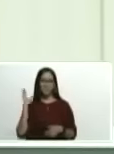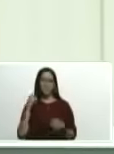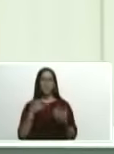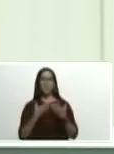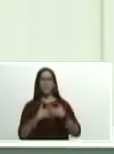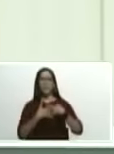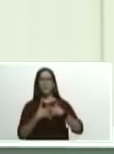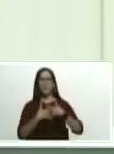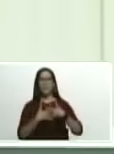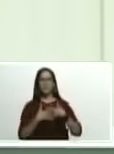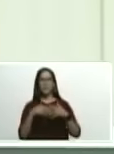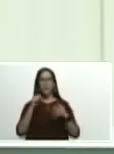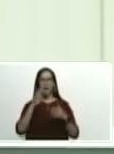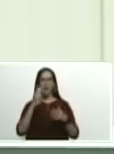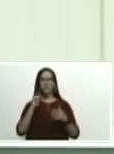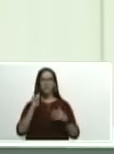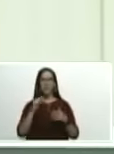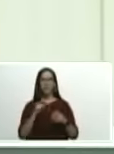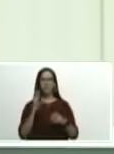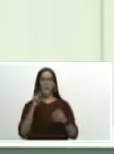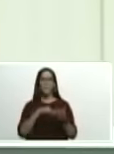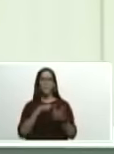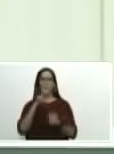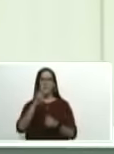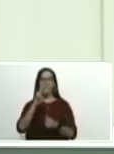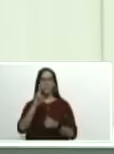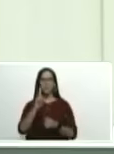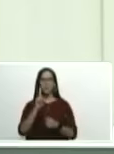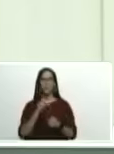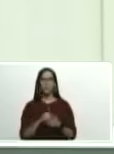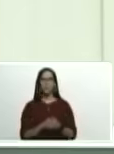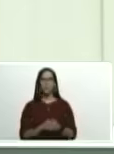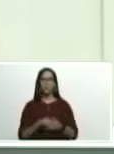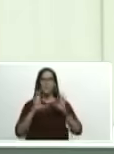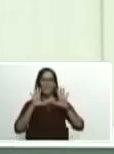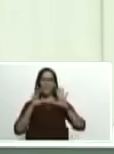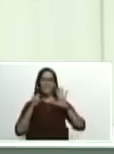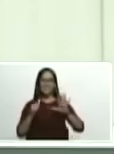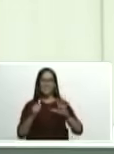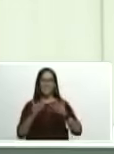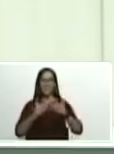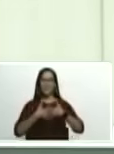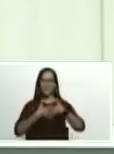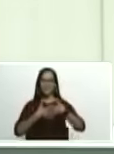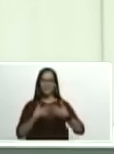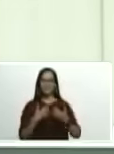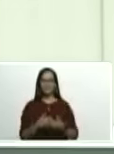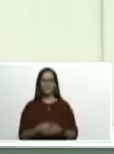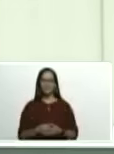planta Ava Panal 2021, 16 plantas industriales.